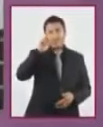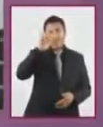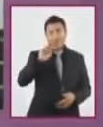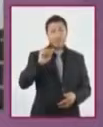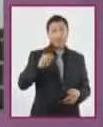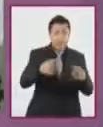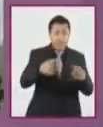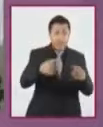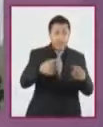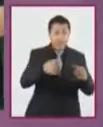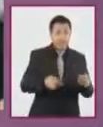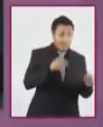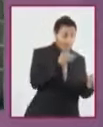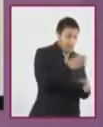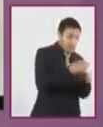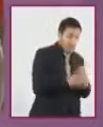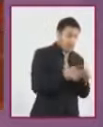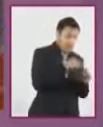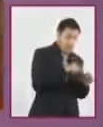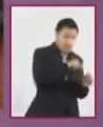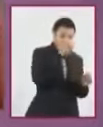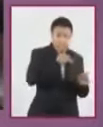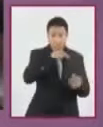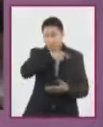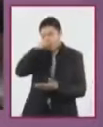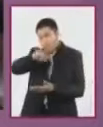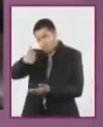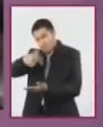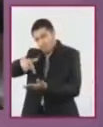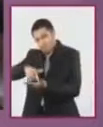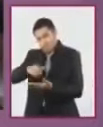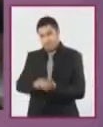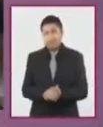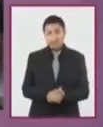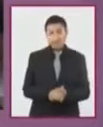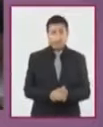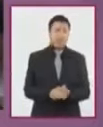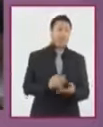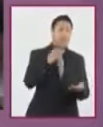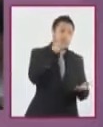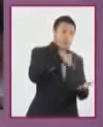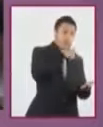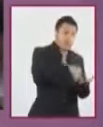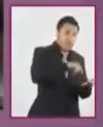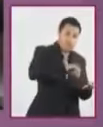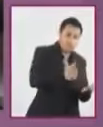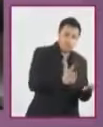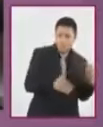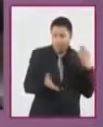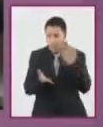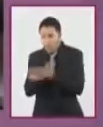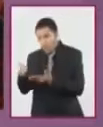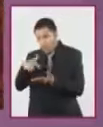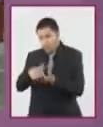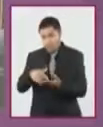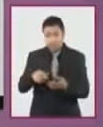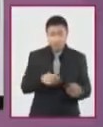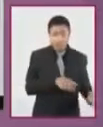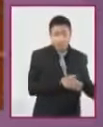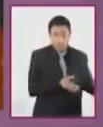un objeto hacia un lugar. La trayectoria es por donde vas de un lugar hacia otro, por el lugar donde